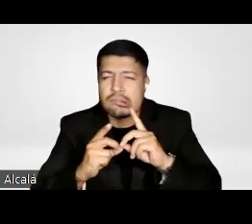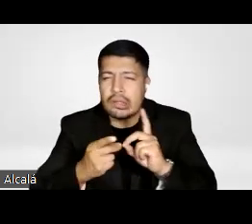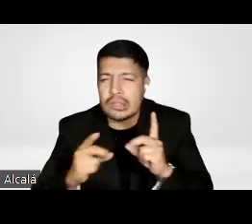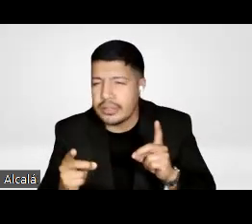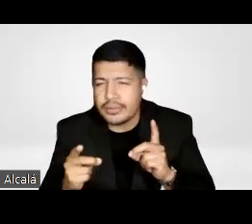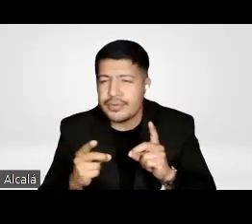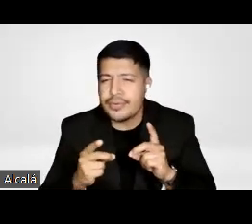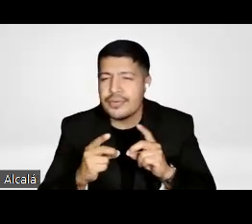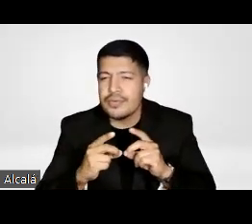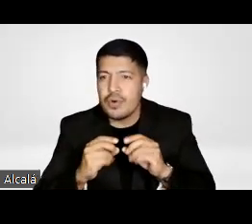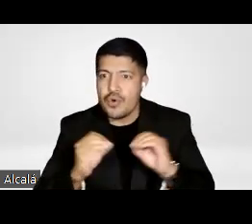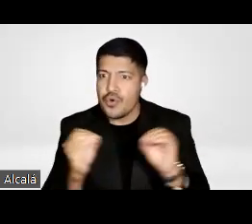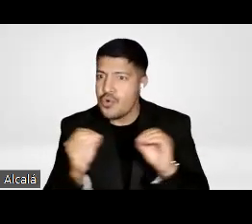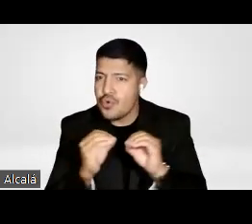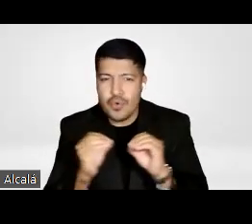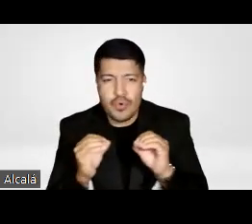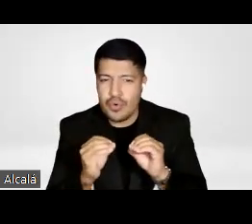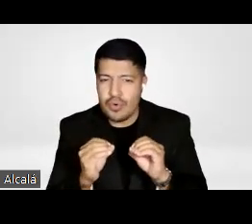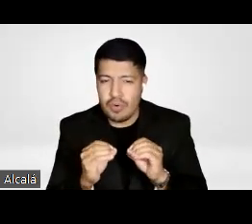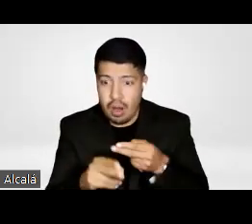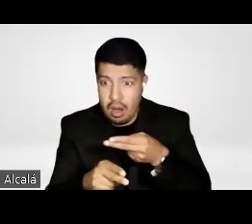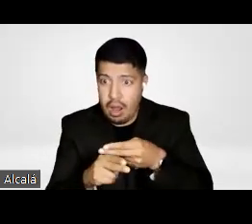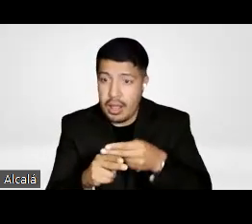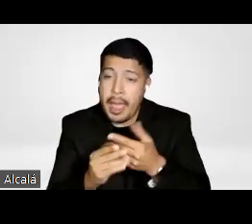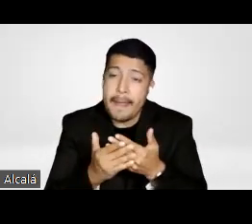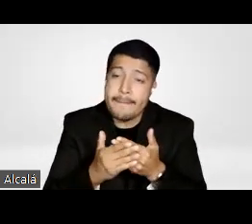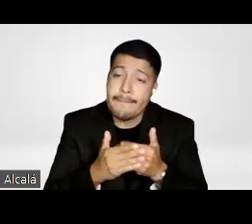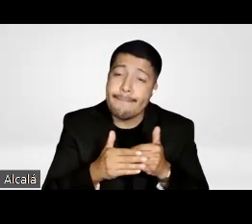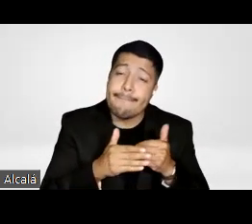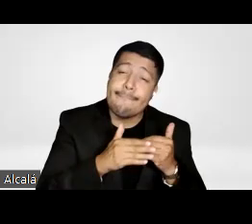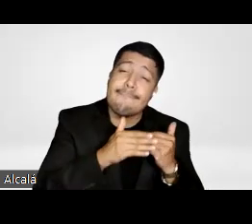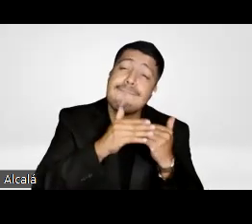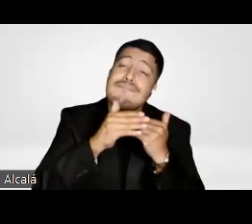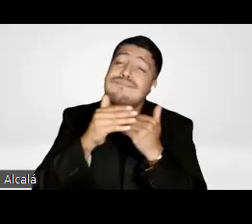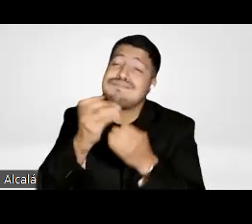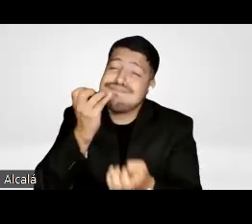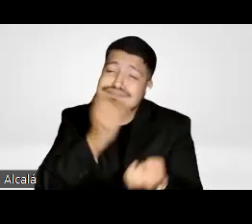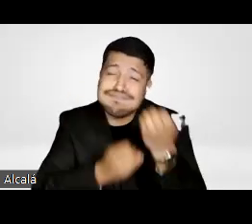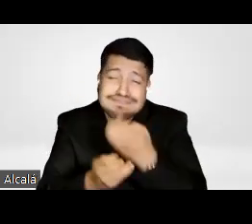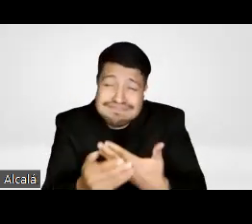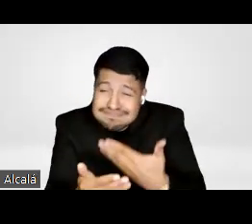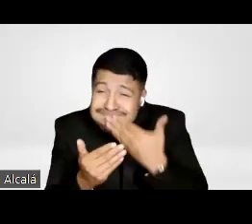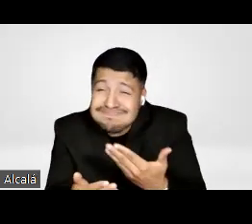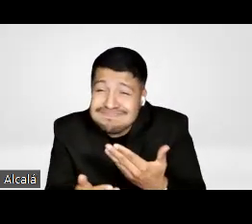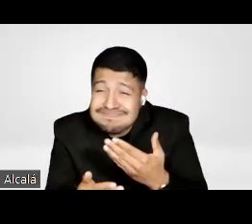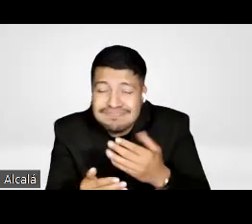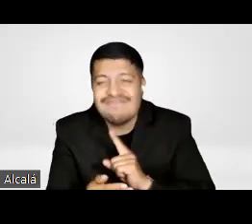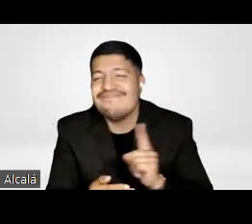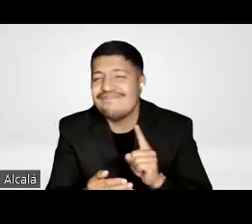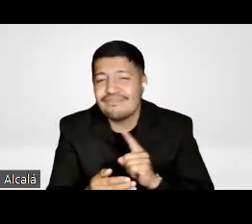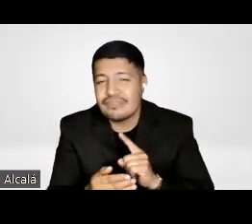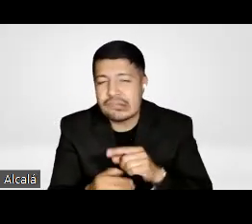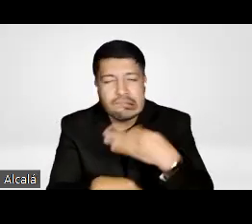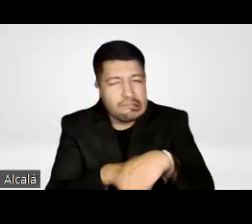vamos a esperar a tener un diagnóstico certero porque para ese entonces ya va a ser tarde. Vamos a hacer diagnósticos de riesgo